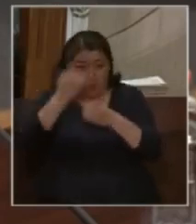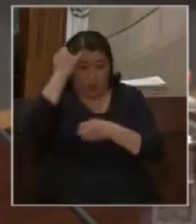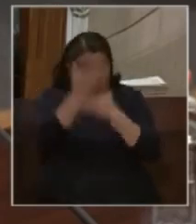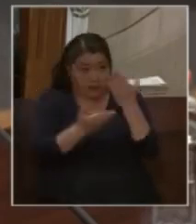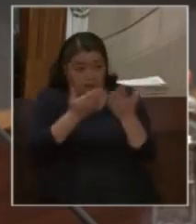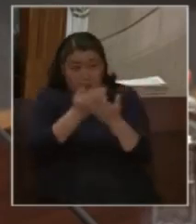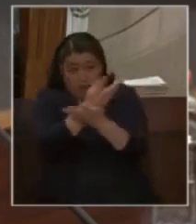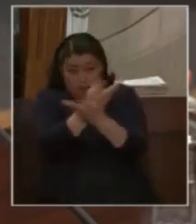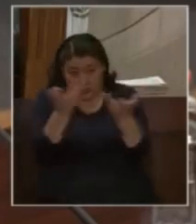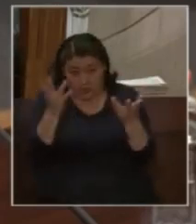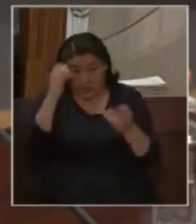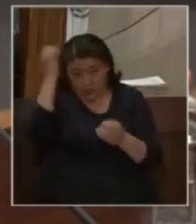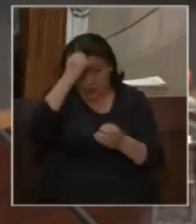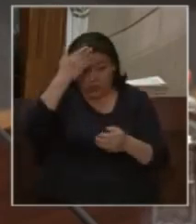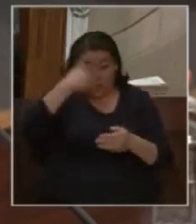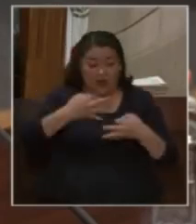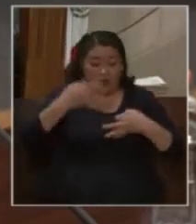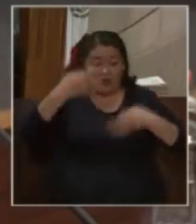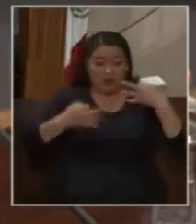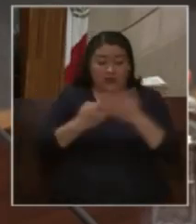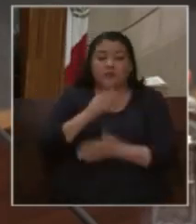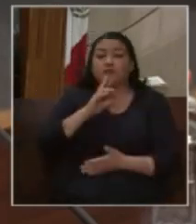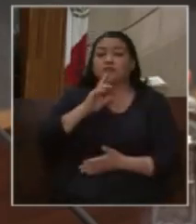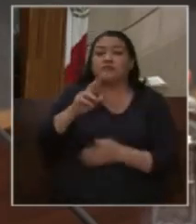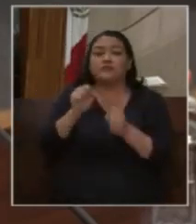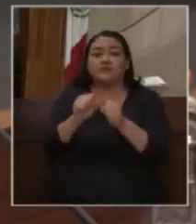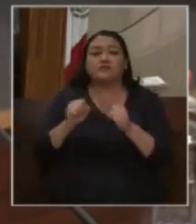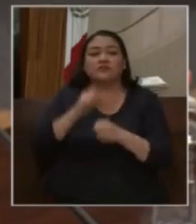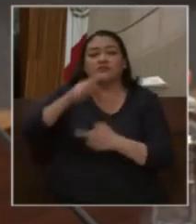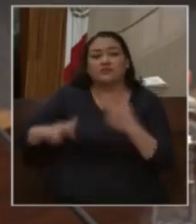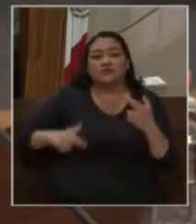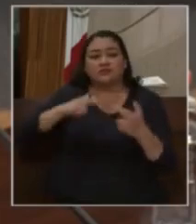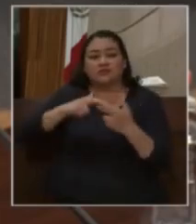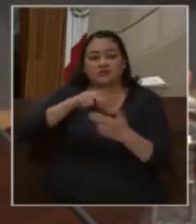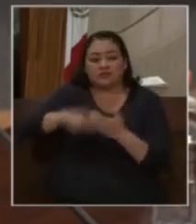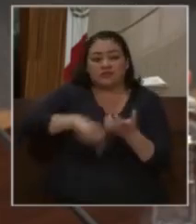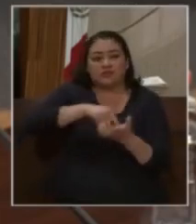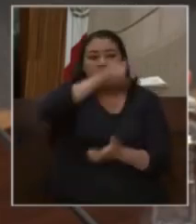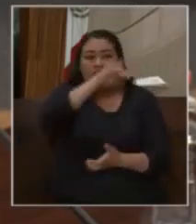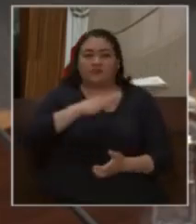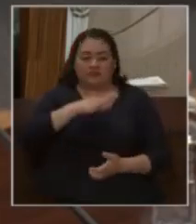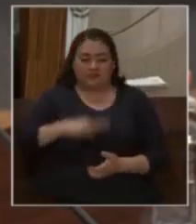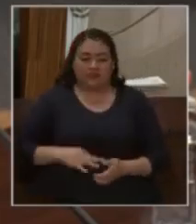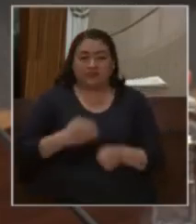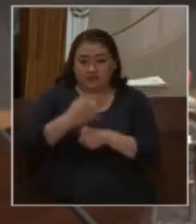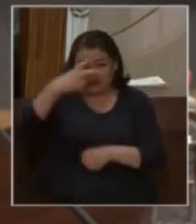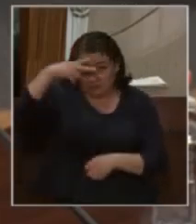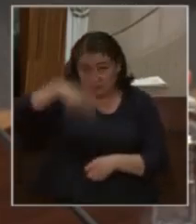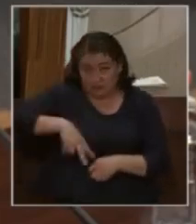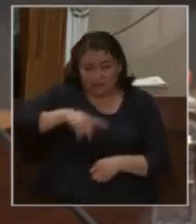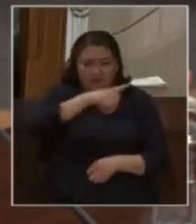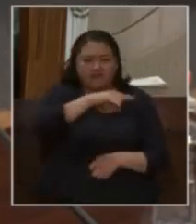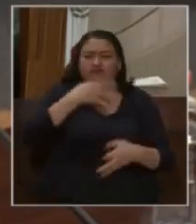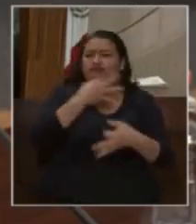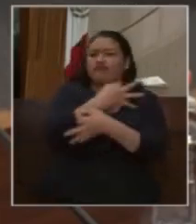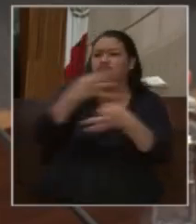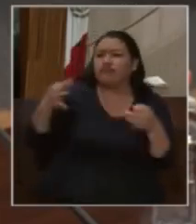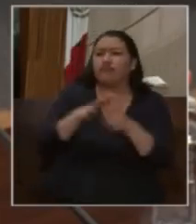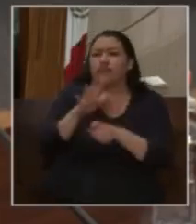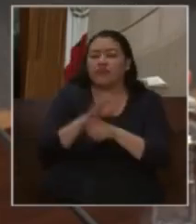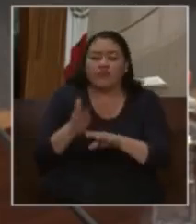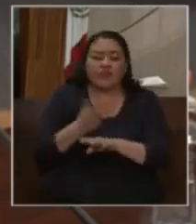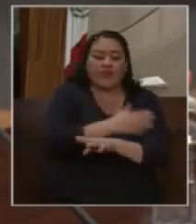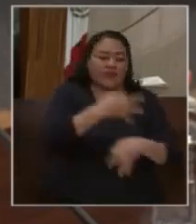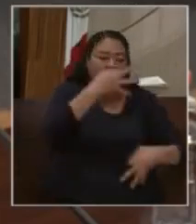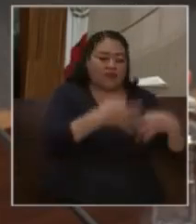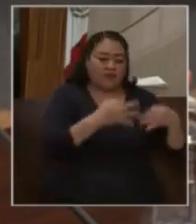Pleno, en contra de 3 sentencias dictadas por la Sala Regional con sede en Toluca, Estado de México, en las que se revocaron sendas resoluciones